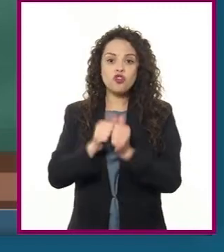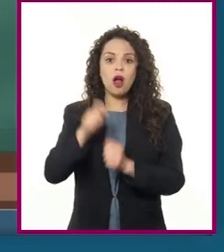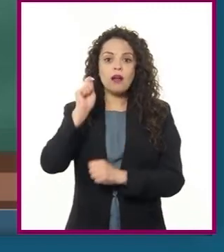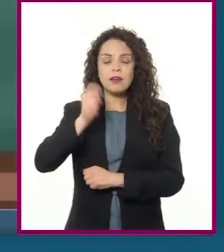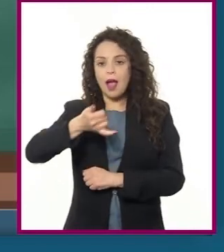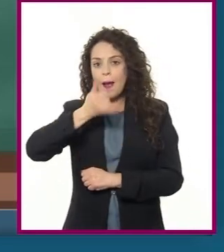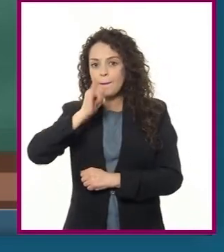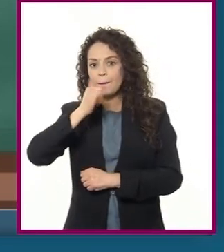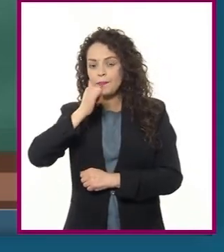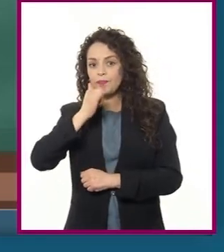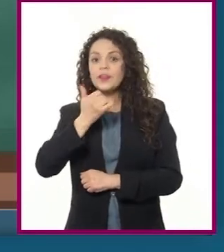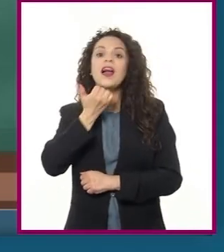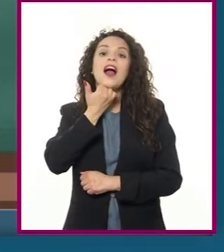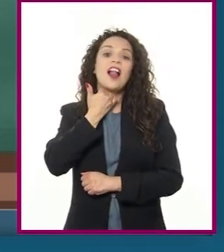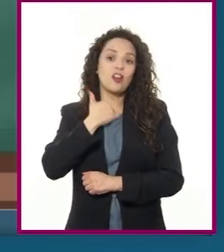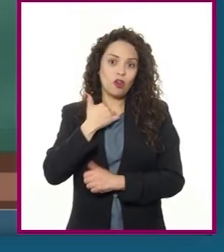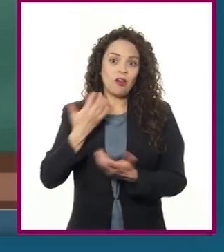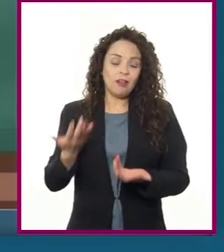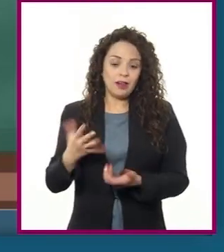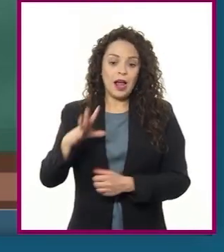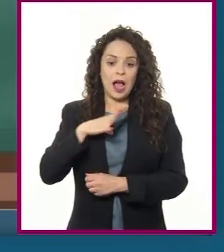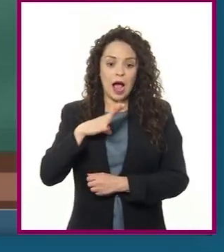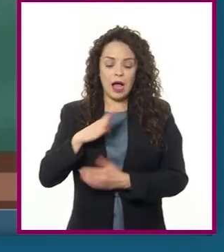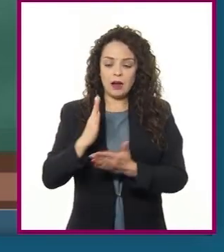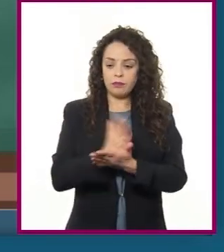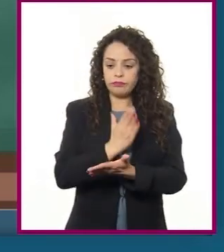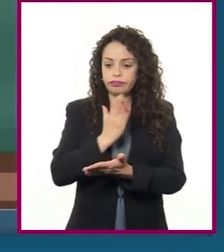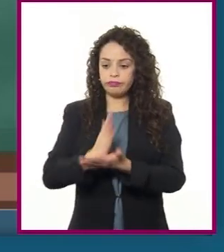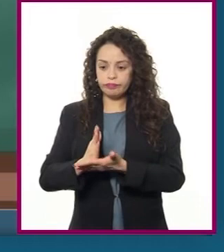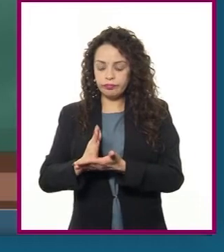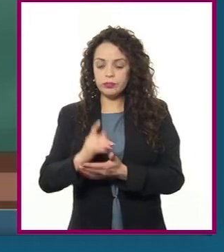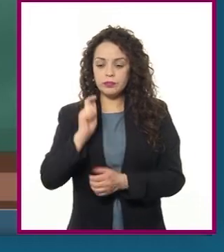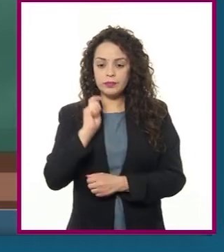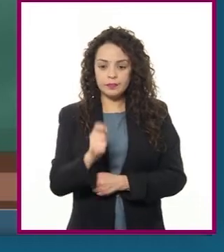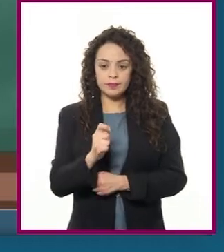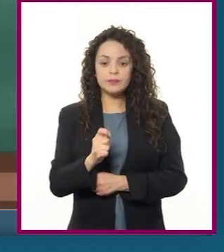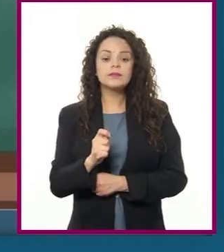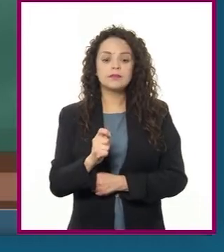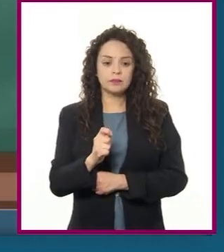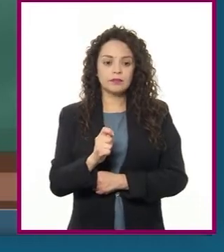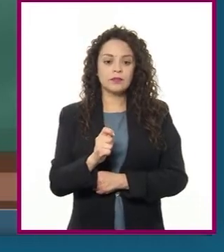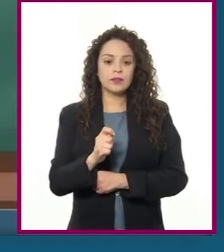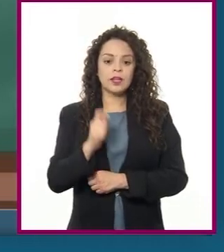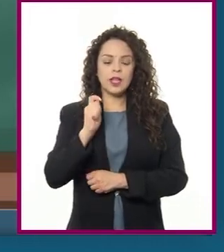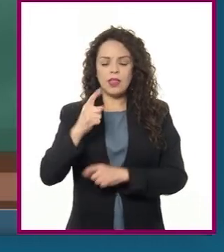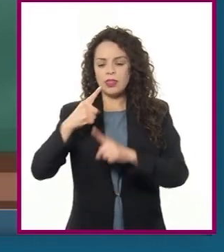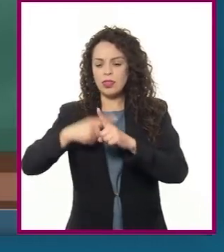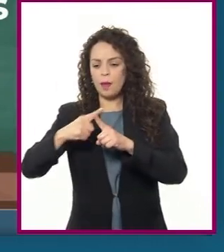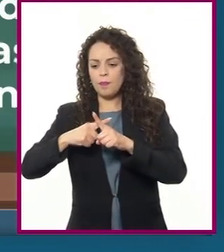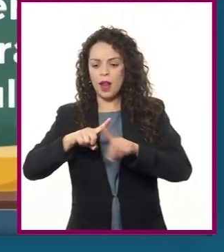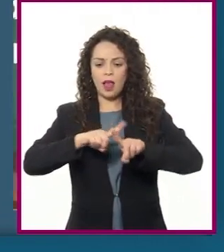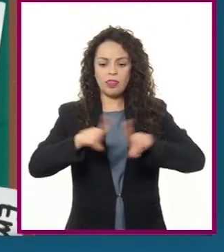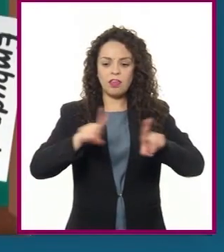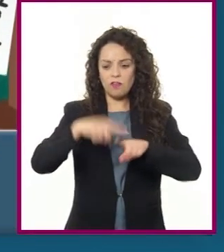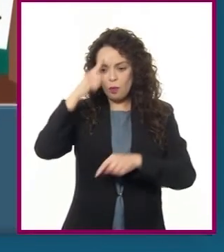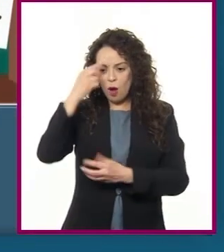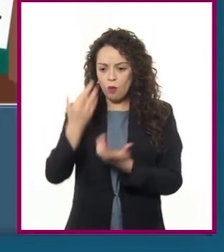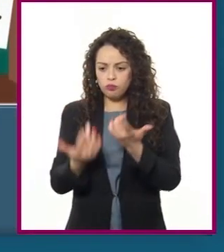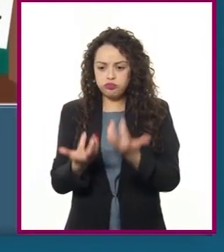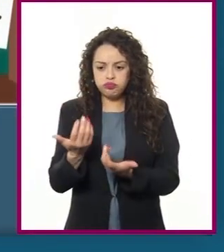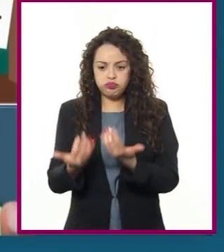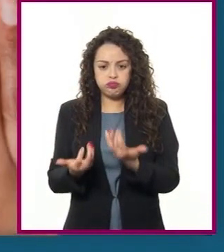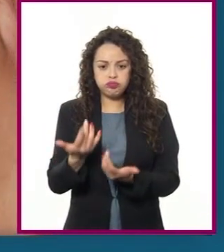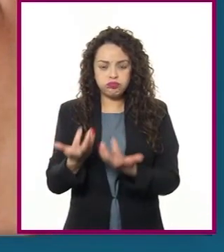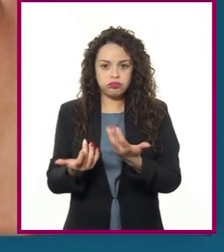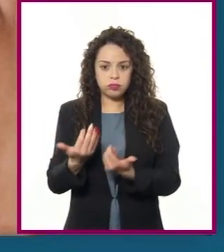se separan los componentes o sustancias de una disolución mediante la diferencia de las temperaturas de ebullición. Yo hice